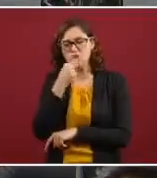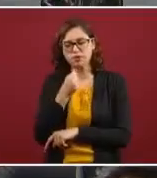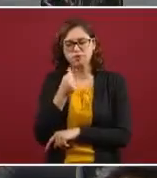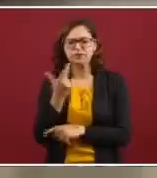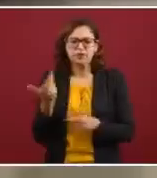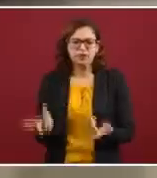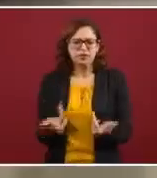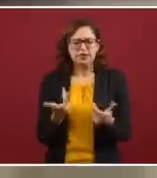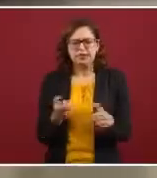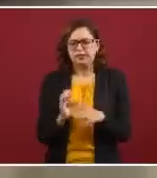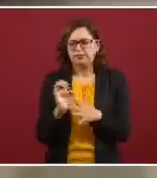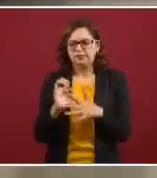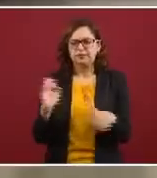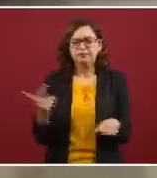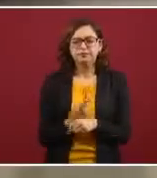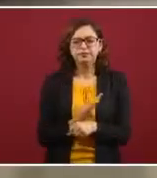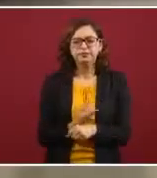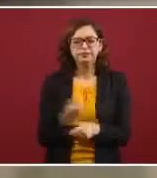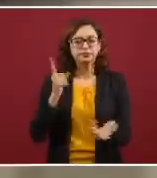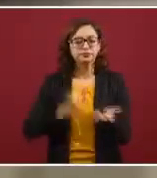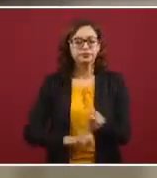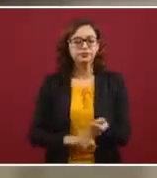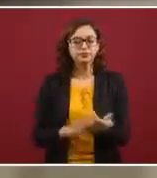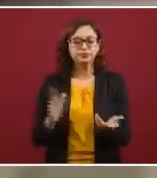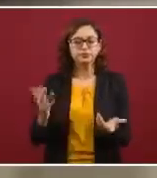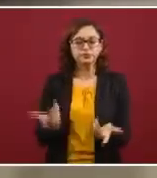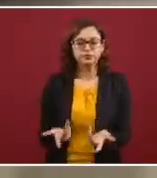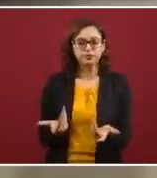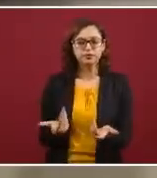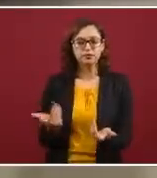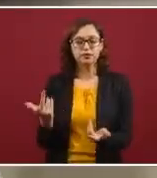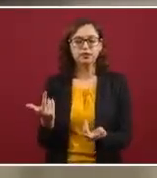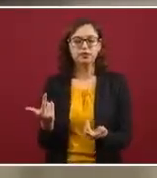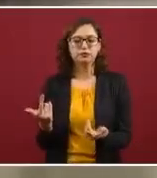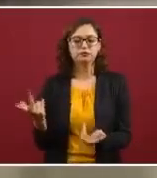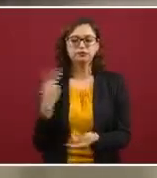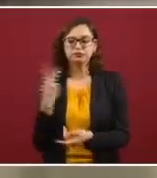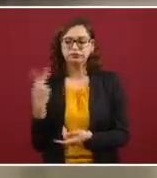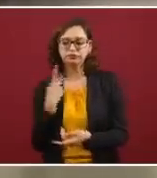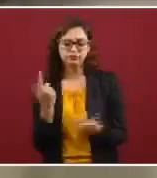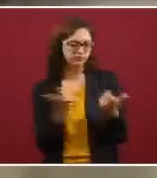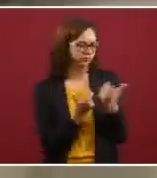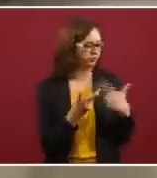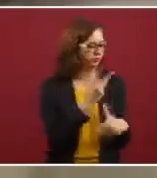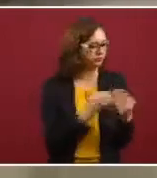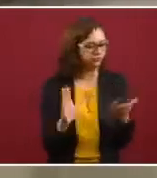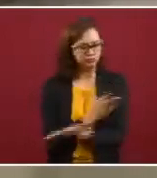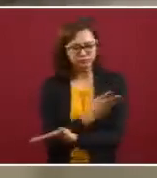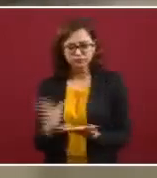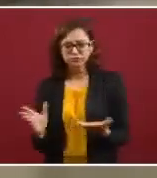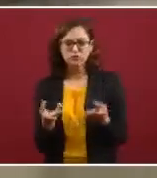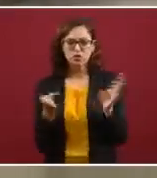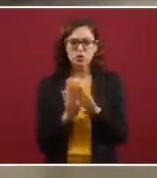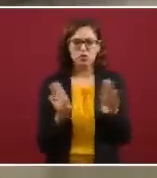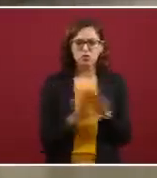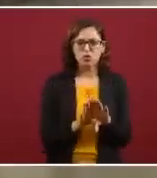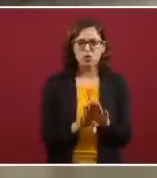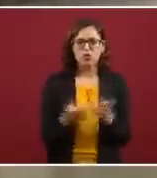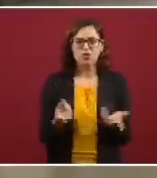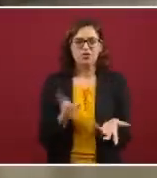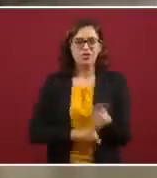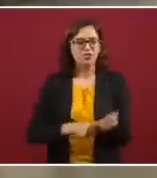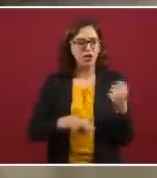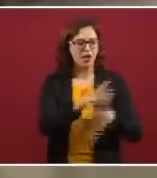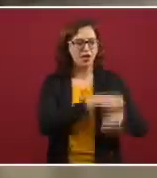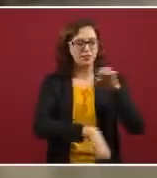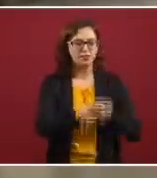Entonces, ¿dónde queda el discurso de separar el poder político del poder económico si los cabilderos de las empresas